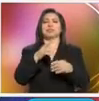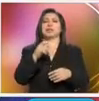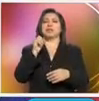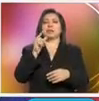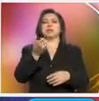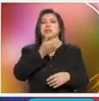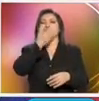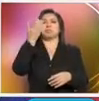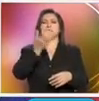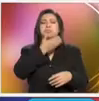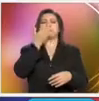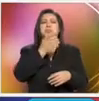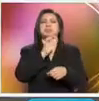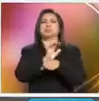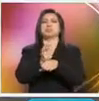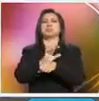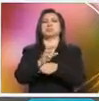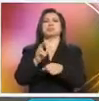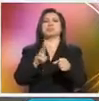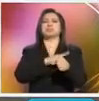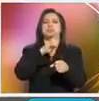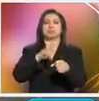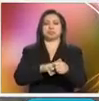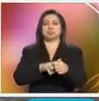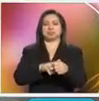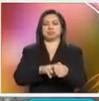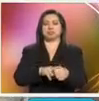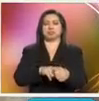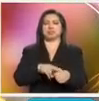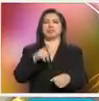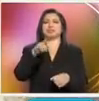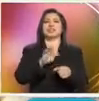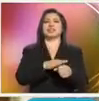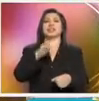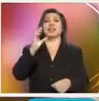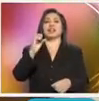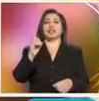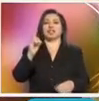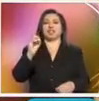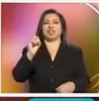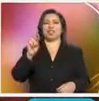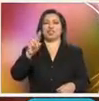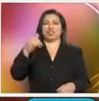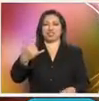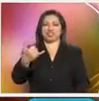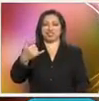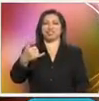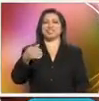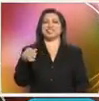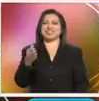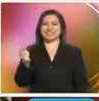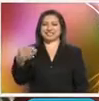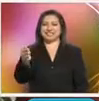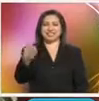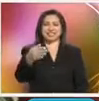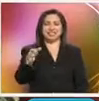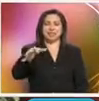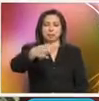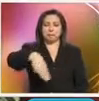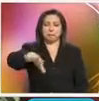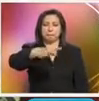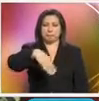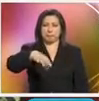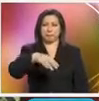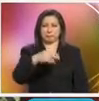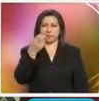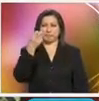estamos acostumbrados. sí, porque Dori va a estar ahí 3 semanas. 3 semanas. 3 semanas es se los mucho garantizo. tiempo. Entonces tómense 2 para ver el foro y ya luego